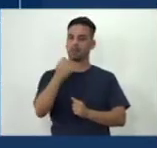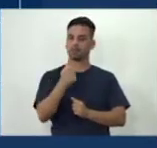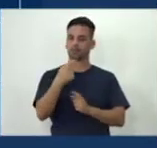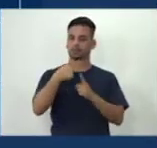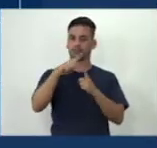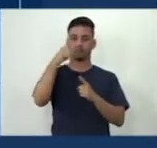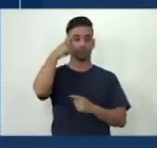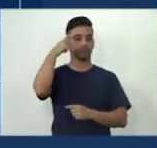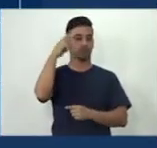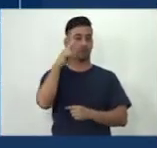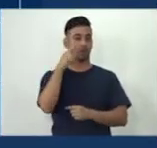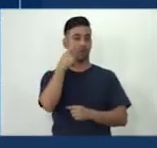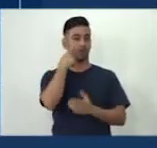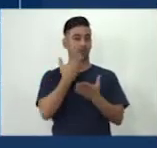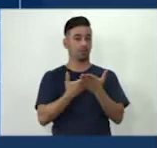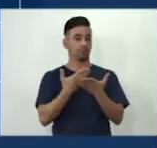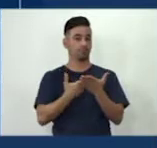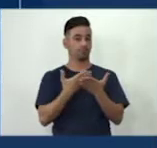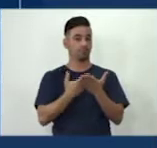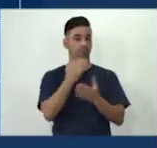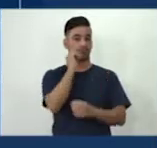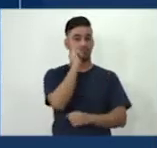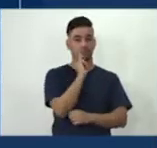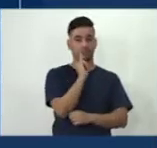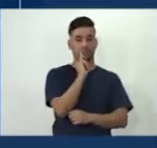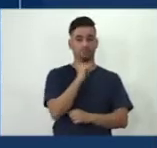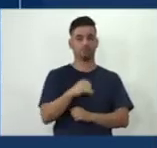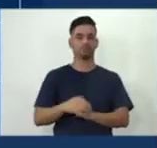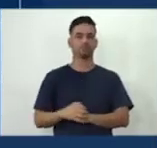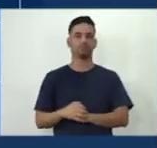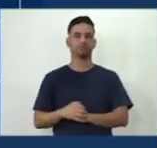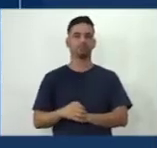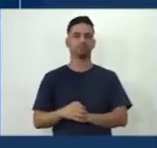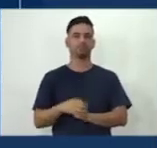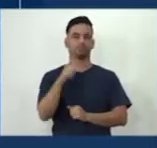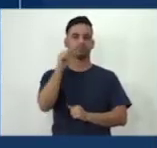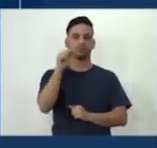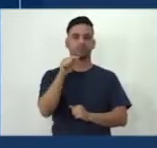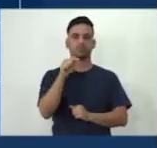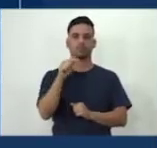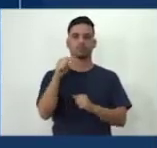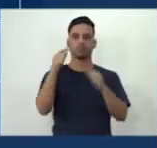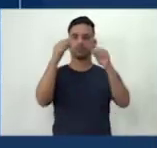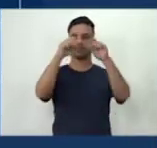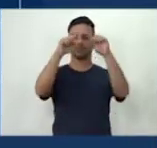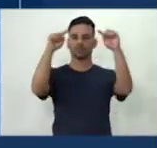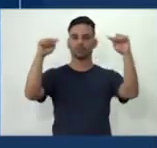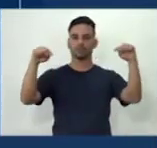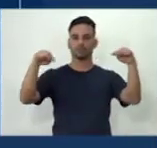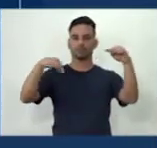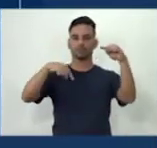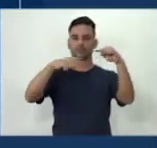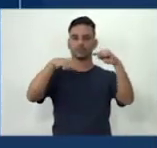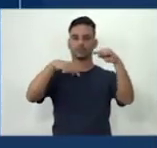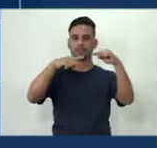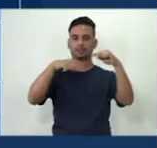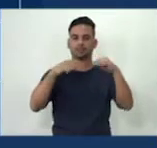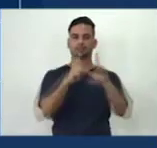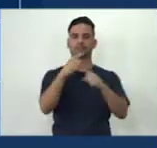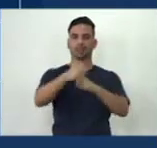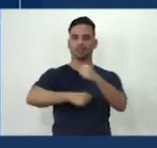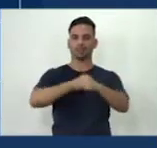I, que su instrumento de medición era el amperímetro y que se conectaba siempre el circuito de forma en serie. La tensión, que se representa con